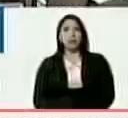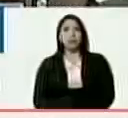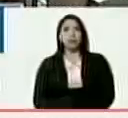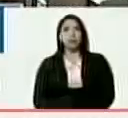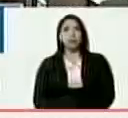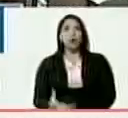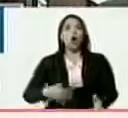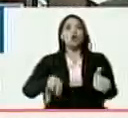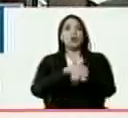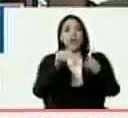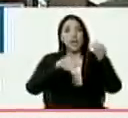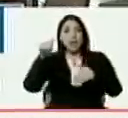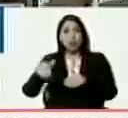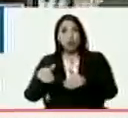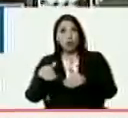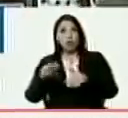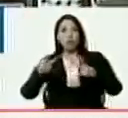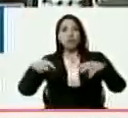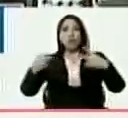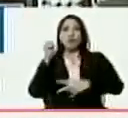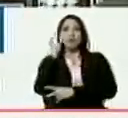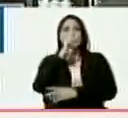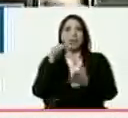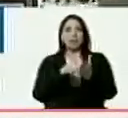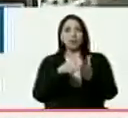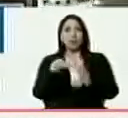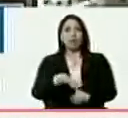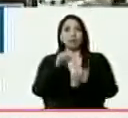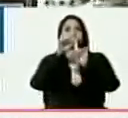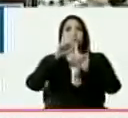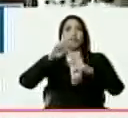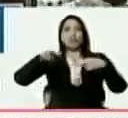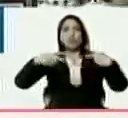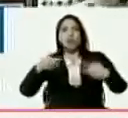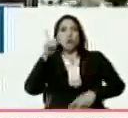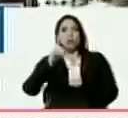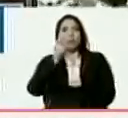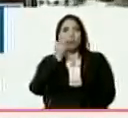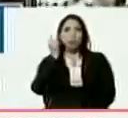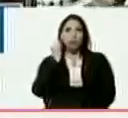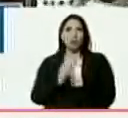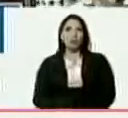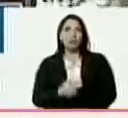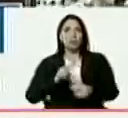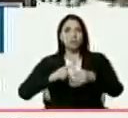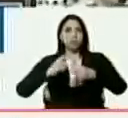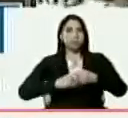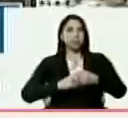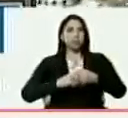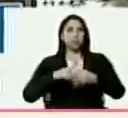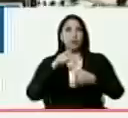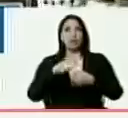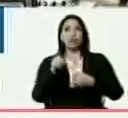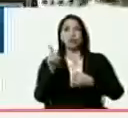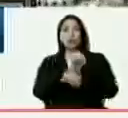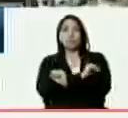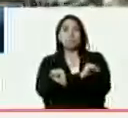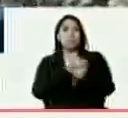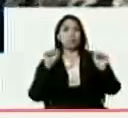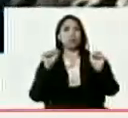elecciones parlamentarias en Venezuela para una nueva Asamblea Nacional, nuevos diputados y nuevas diputadas. Eso no, es